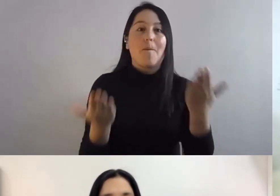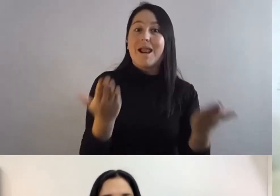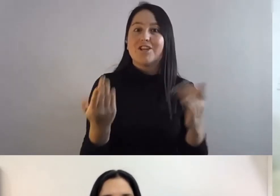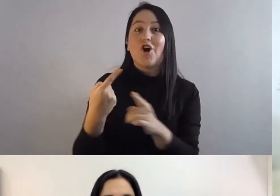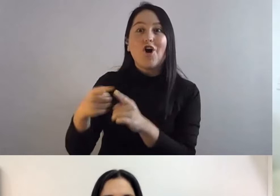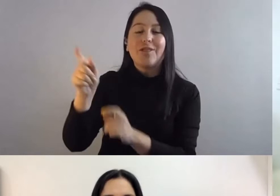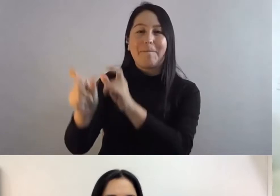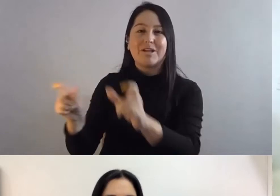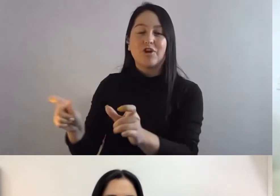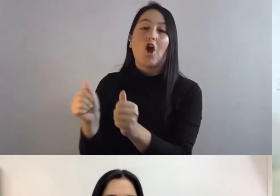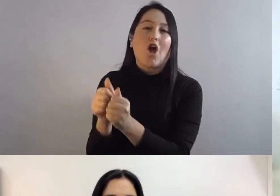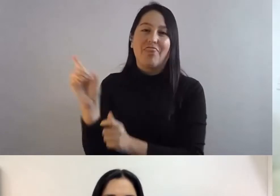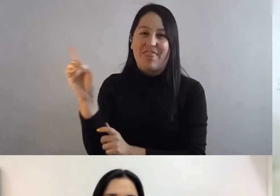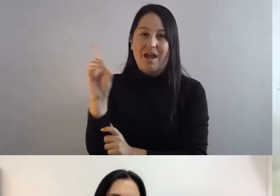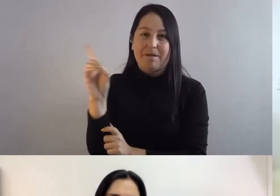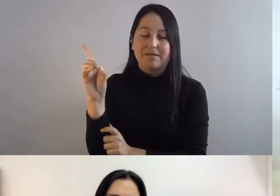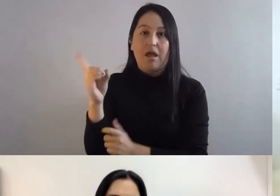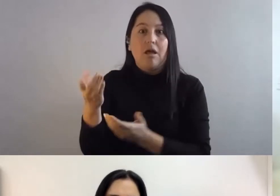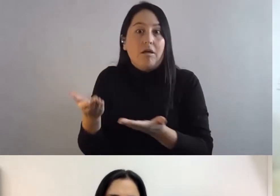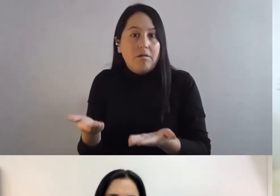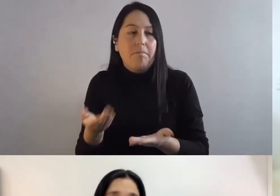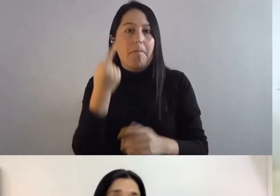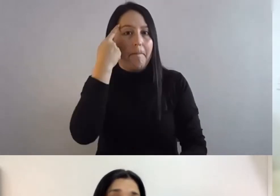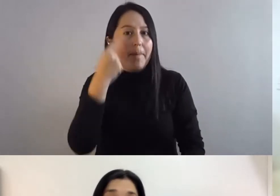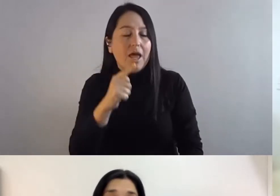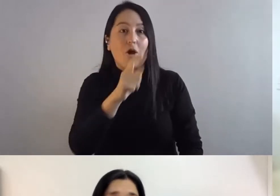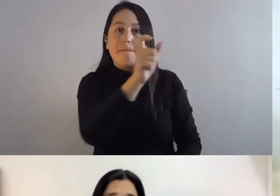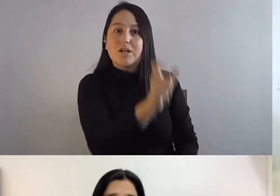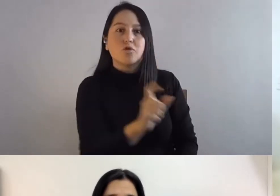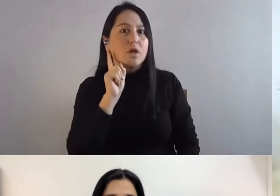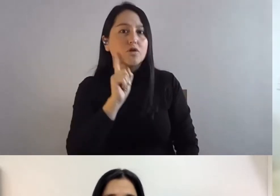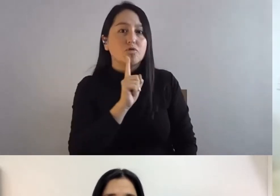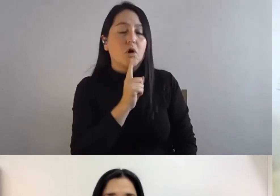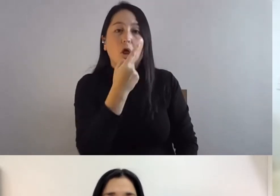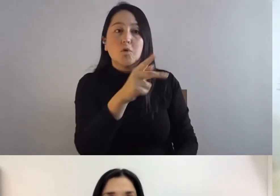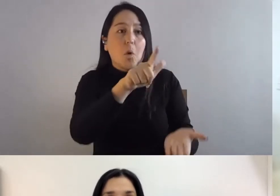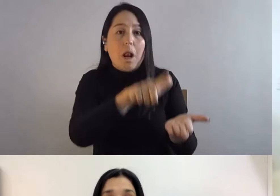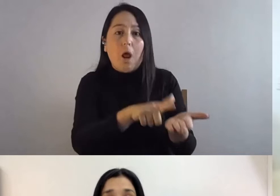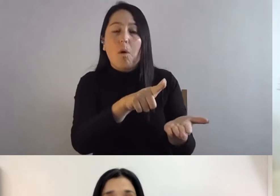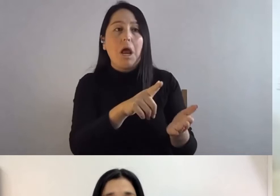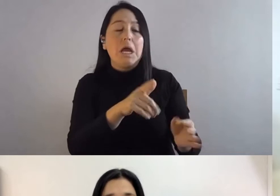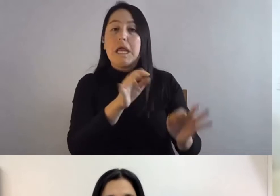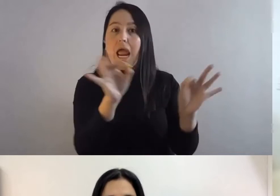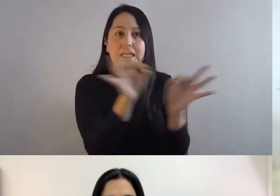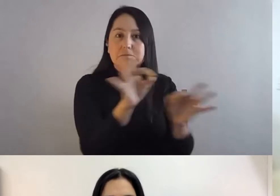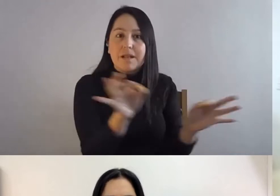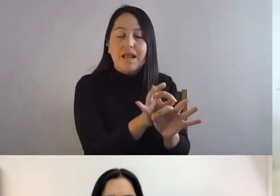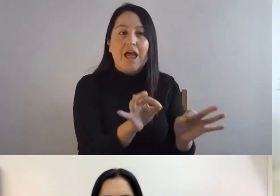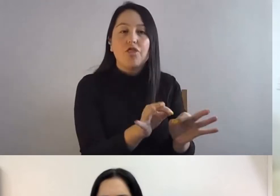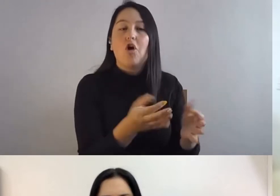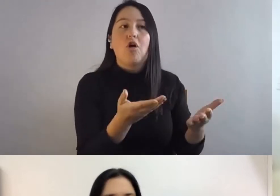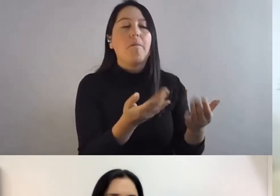en realidad la persona sorda, mientras esté en su lengua todo y preguntándole qué forma mejor ella puede acceder a esa